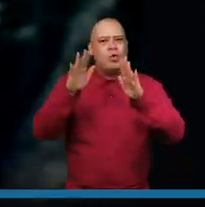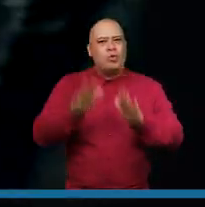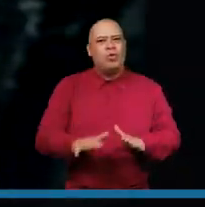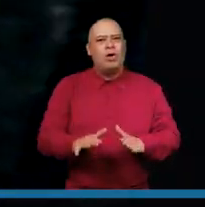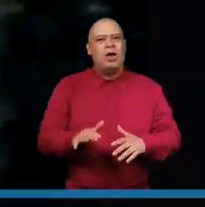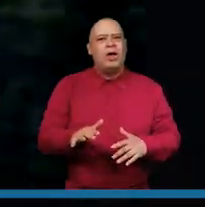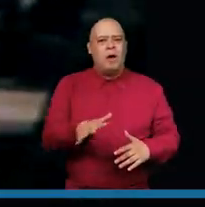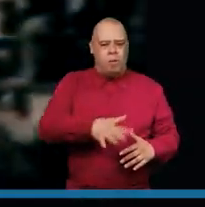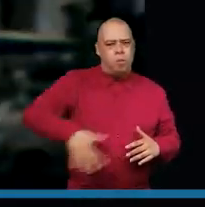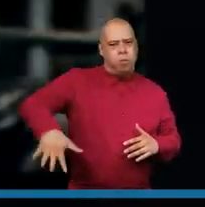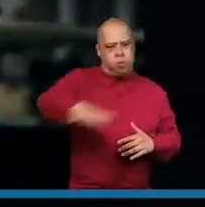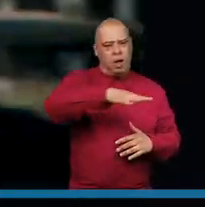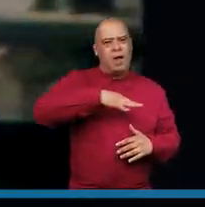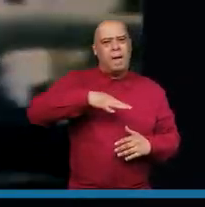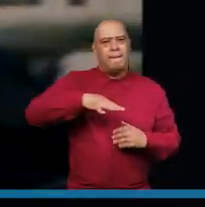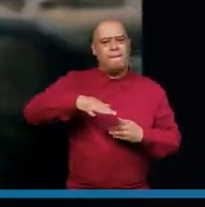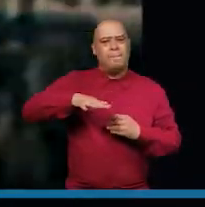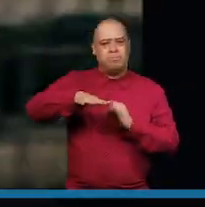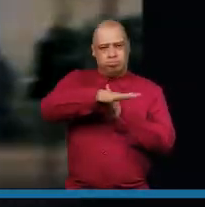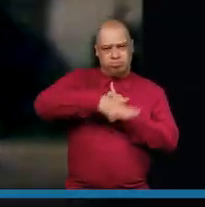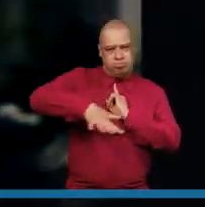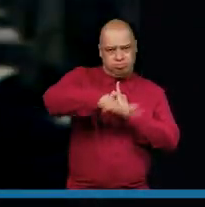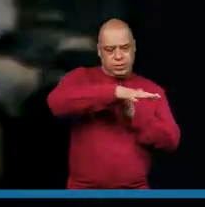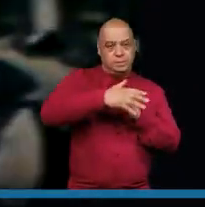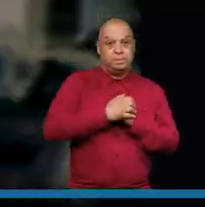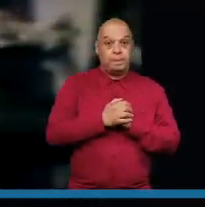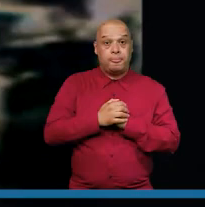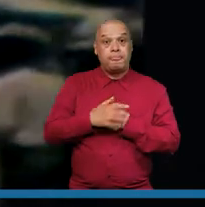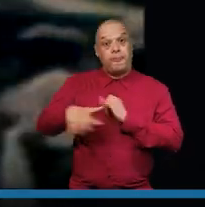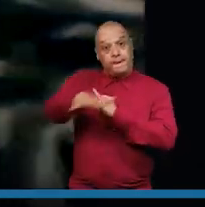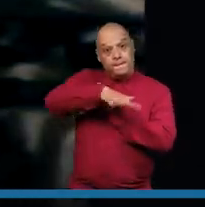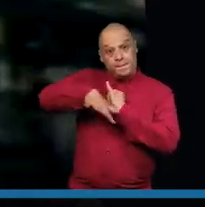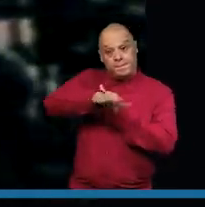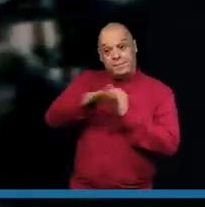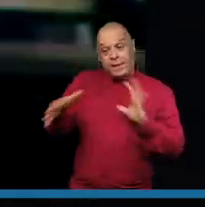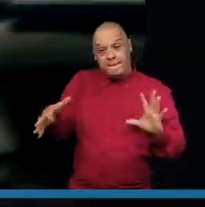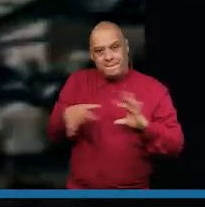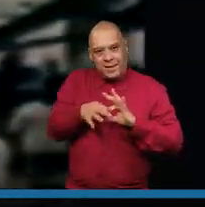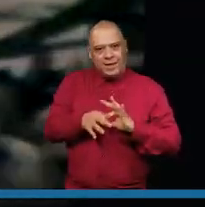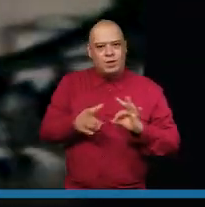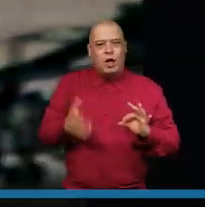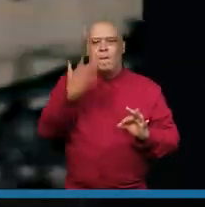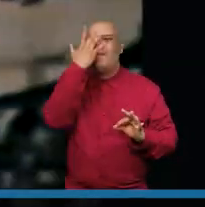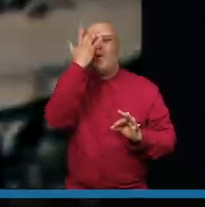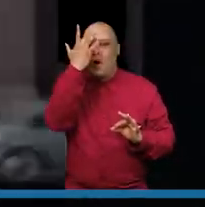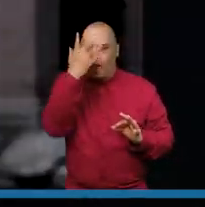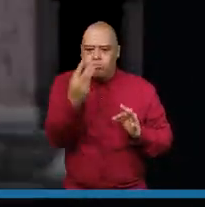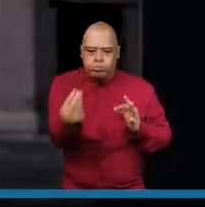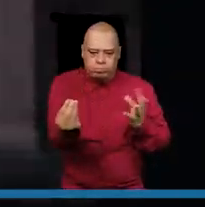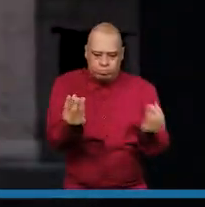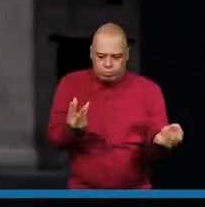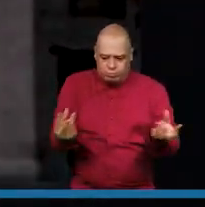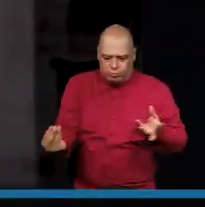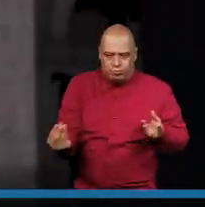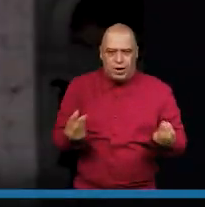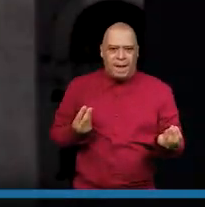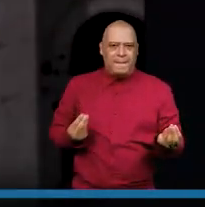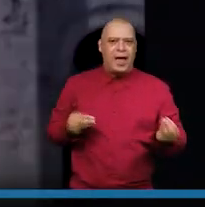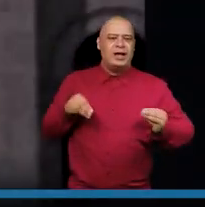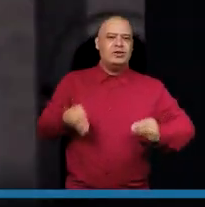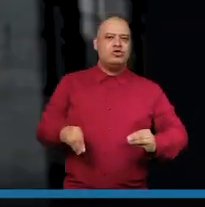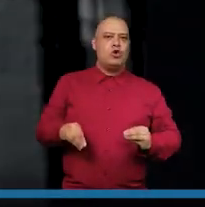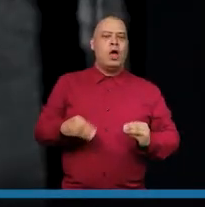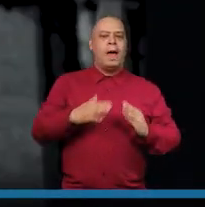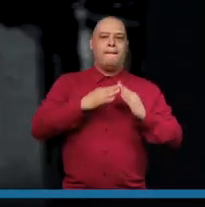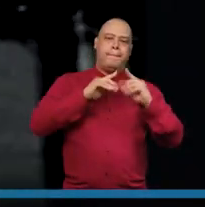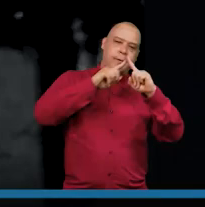origen también a los primeros poblados acá en el Valle de Aburrá. Todavía eran separados en el Valle de Aburrá, pero tenían una relación porque cada uno correspondía más